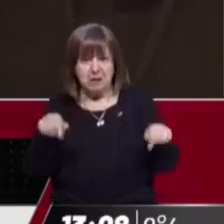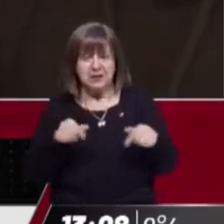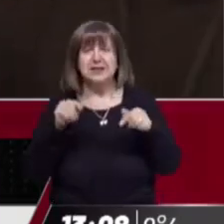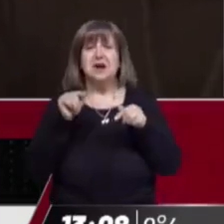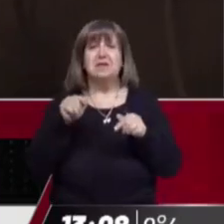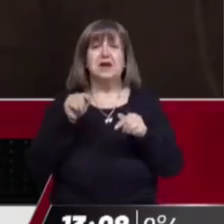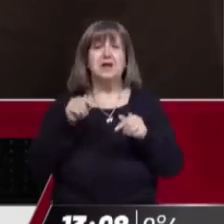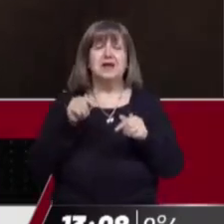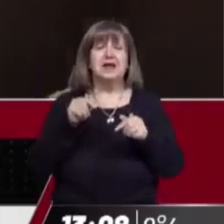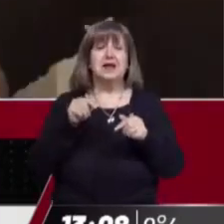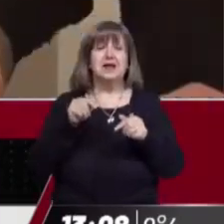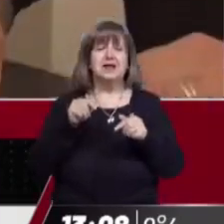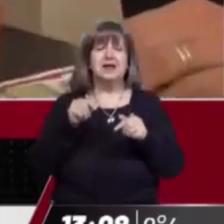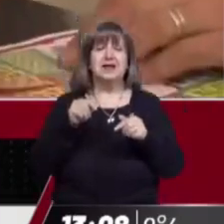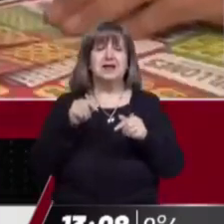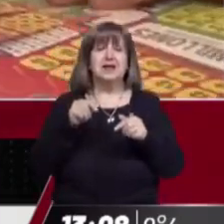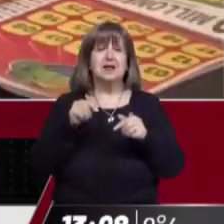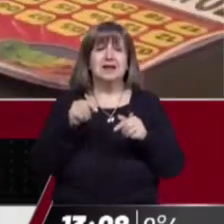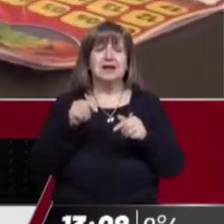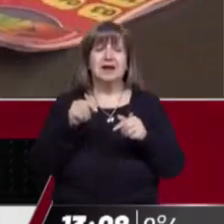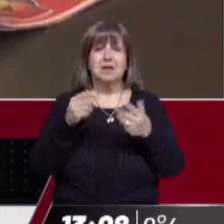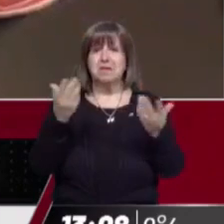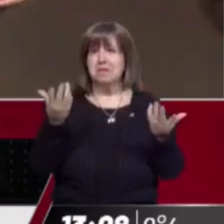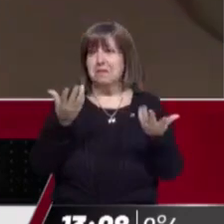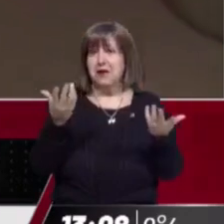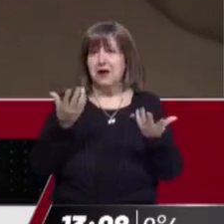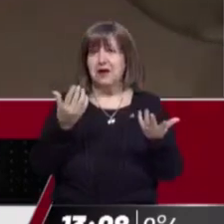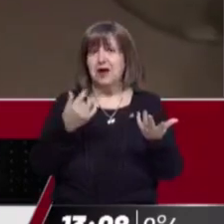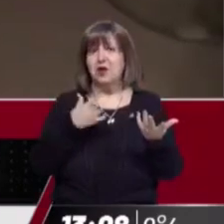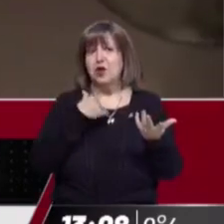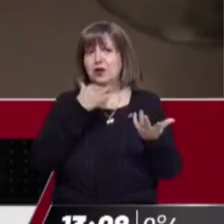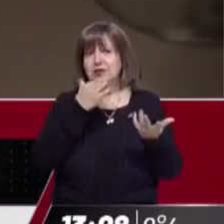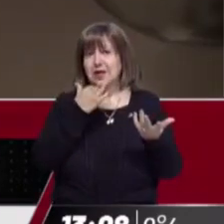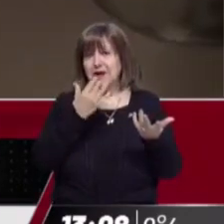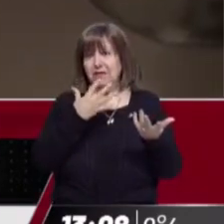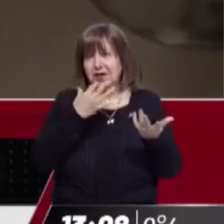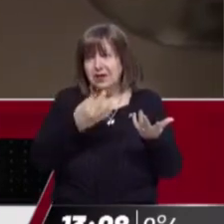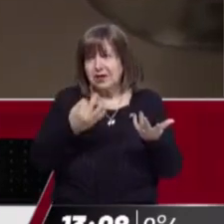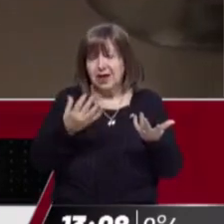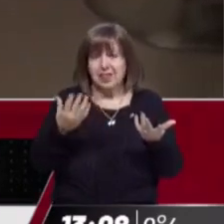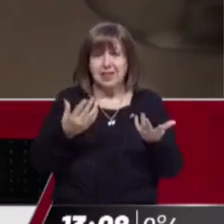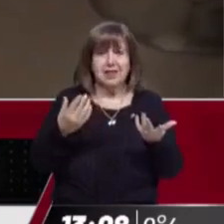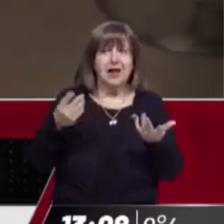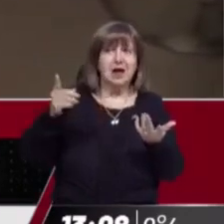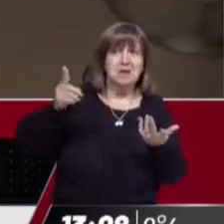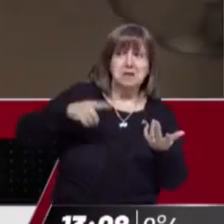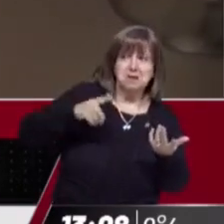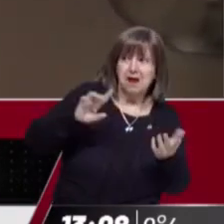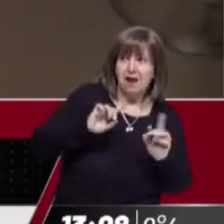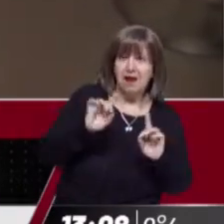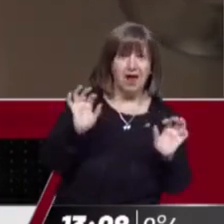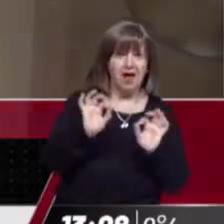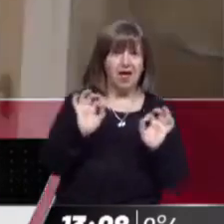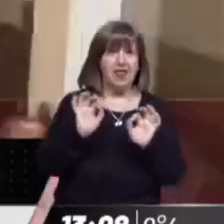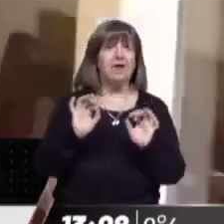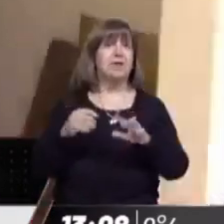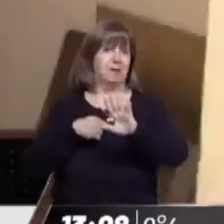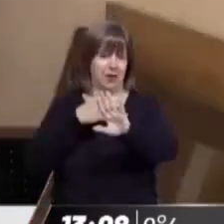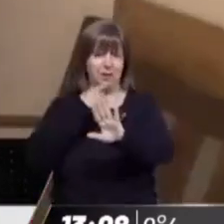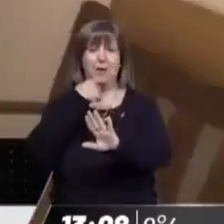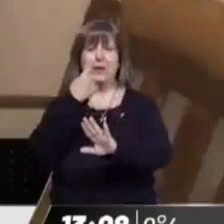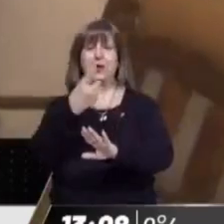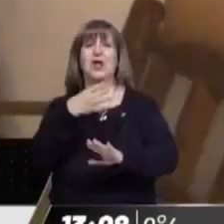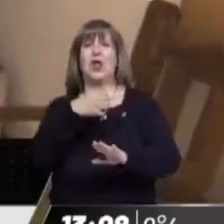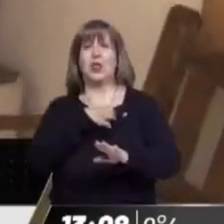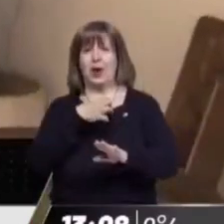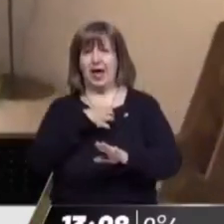ganó? Ya lo vamos... Y no creo que vaya a aparecer, ¿o no? Ya lo vamos a estar hablando. Ahora vamos a consultarle